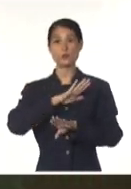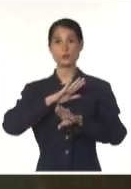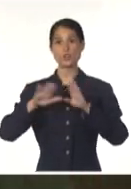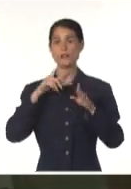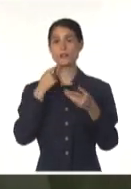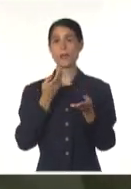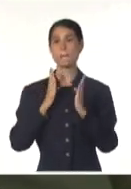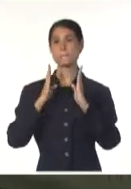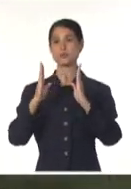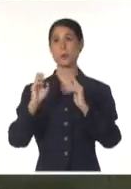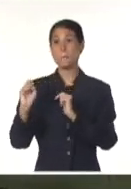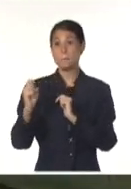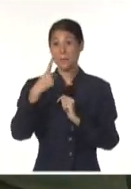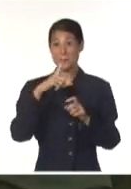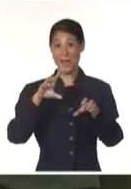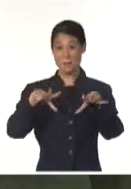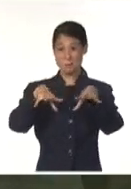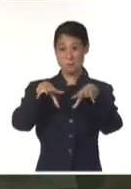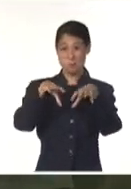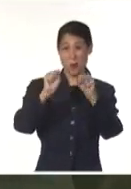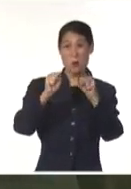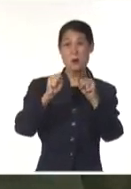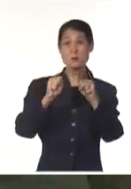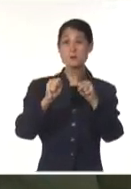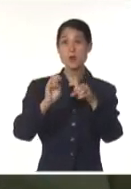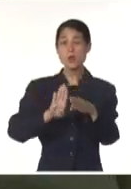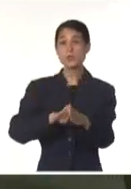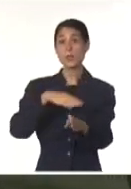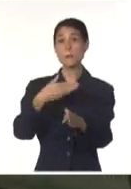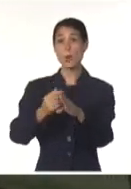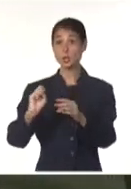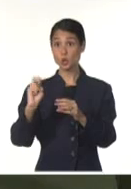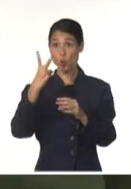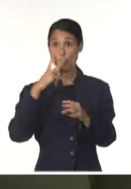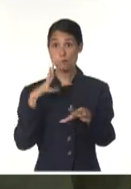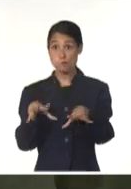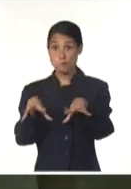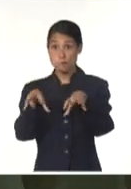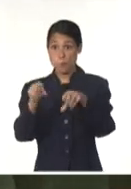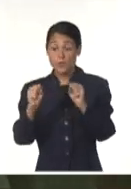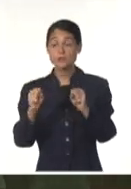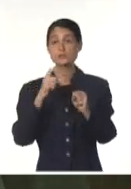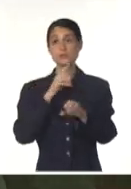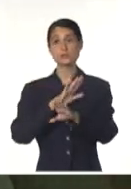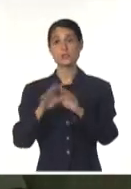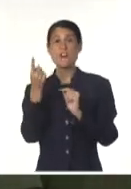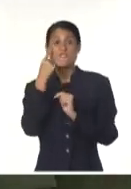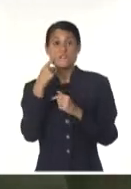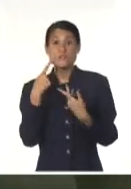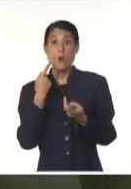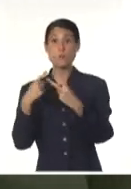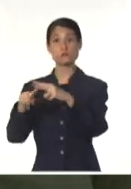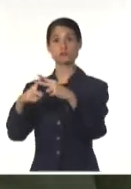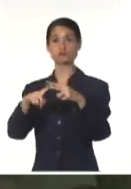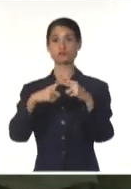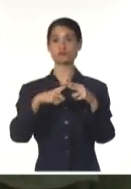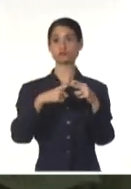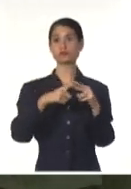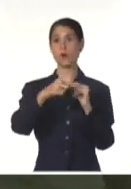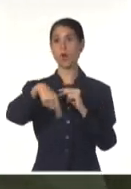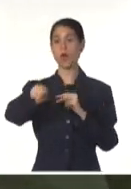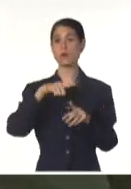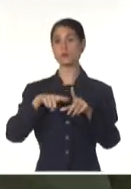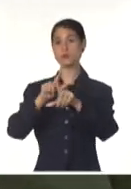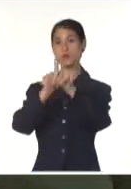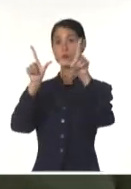proceso de desconexión, y que aspiramos a que podamos ir trabajando de una manera en que la disponibilidad de combustible y todo un grupo de gestiones que se han